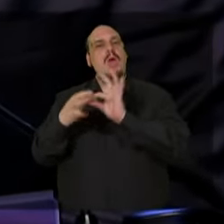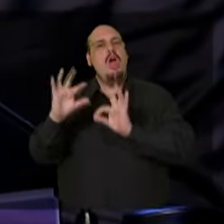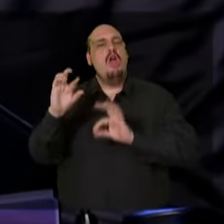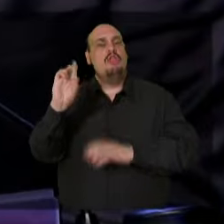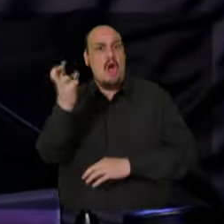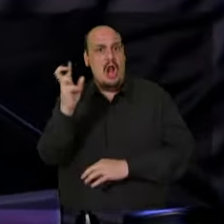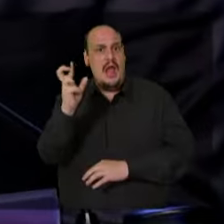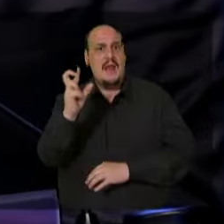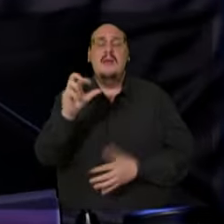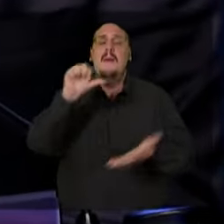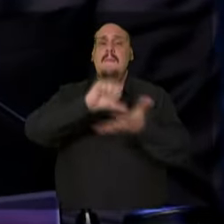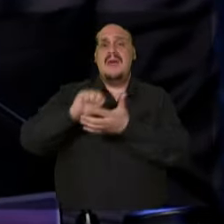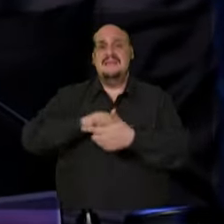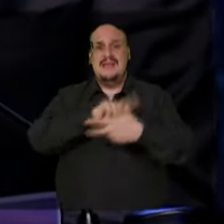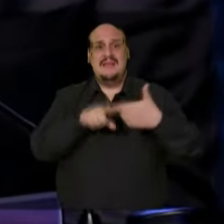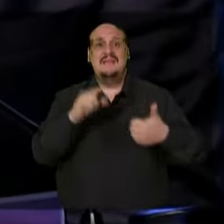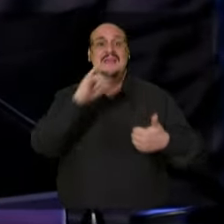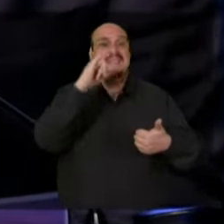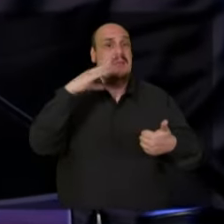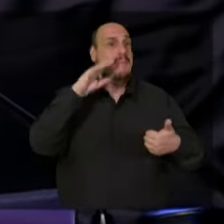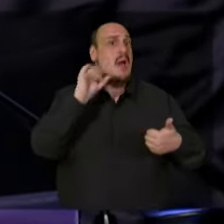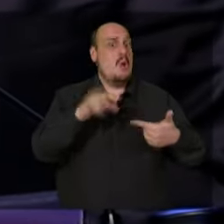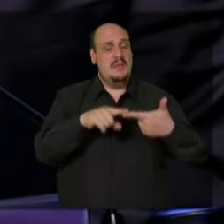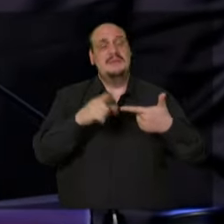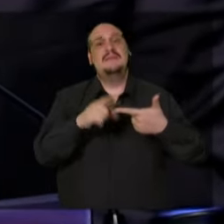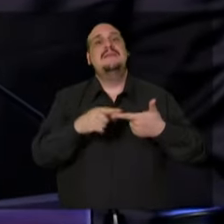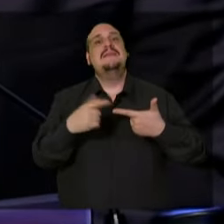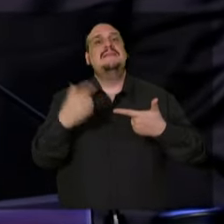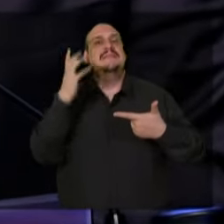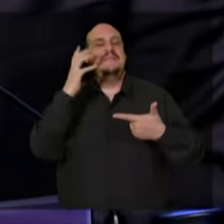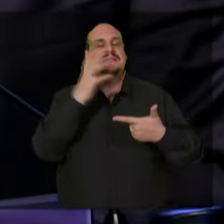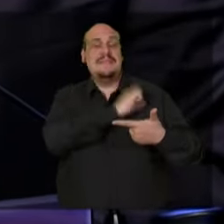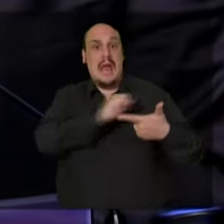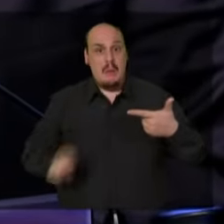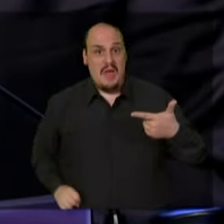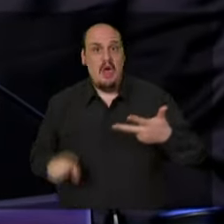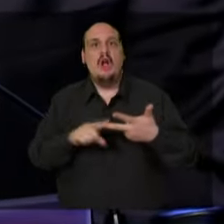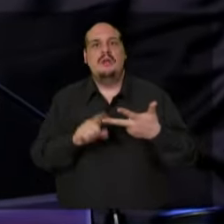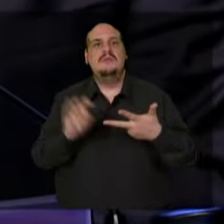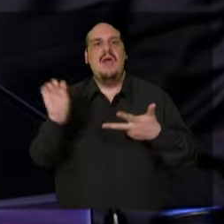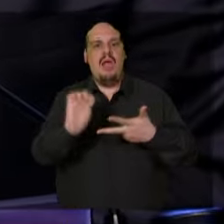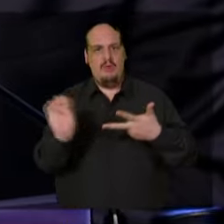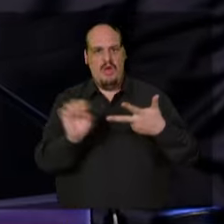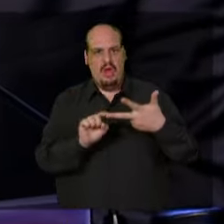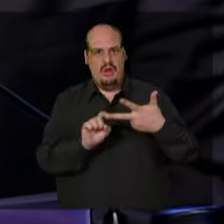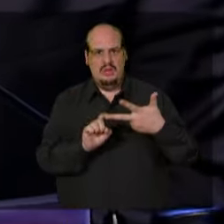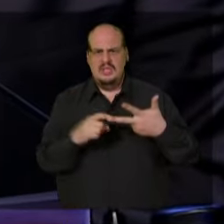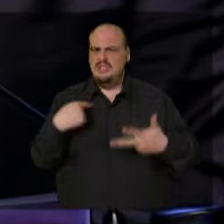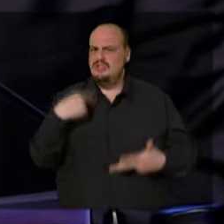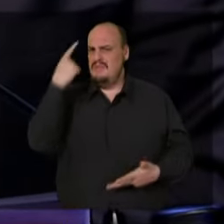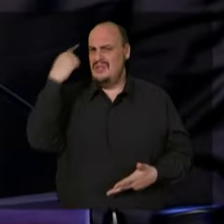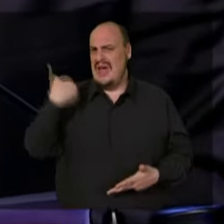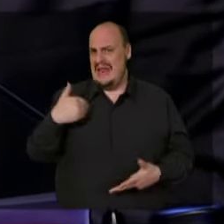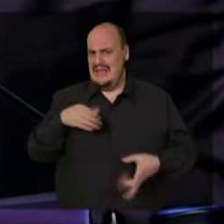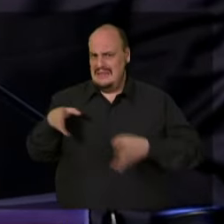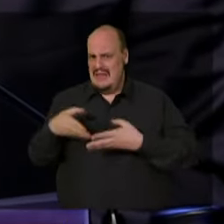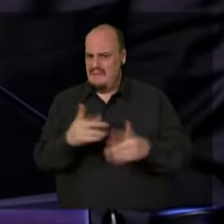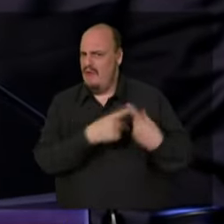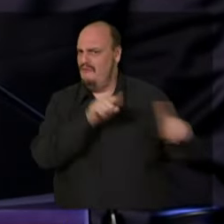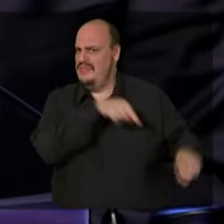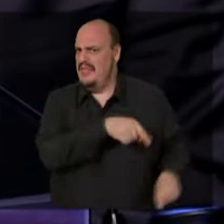mundo: Zimbabue, El Salvador y Ecuador. Y creo que la Argentina tiene que elegir un camino distinto que te voy a contar